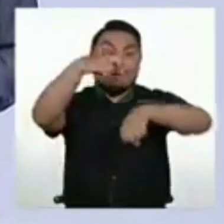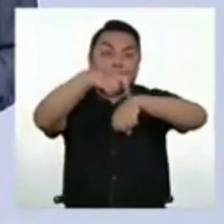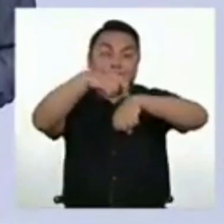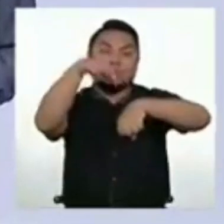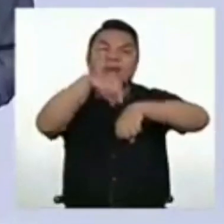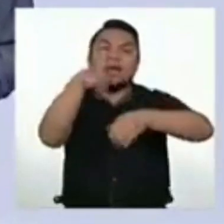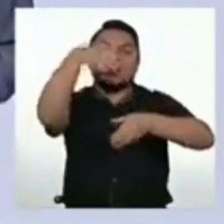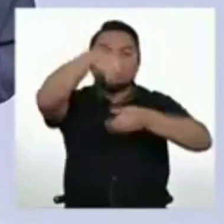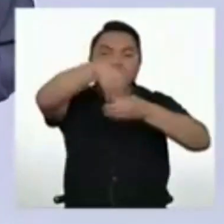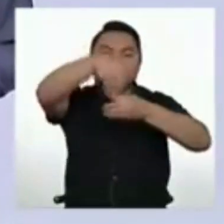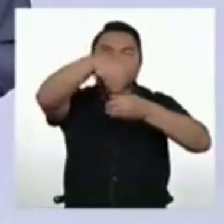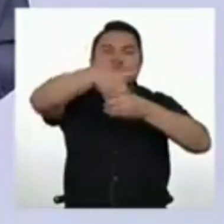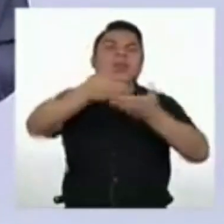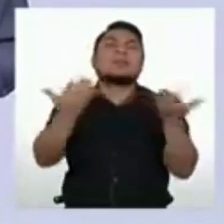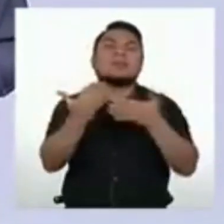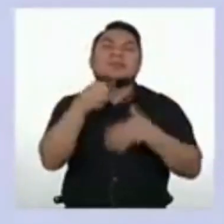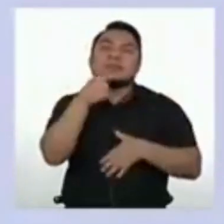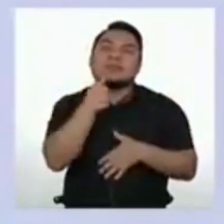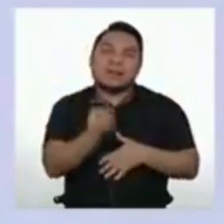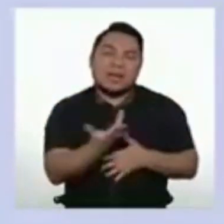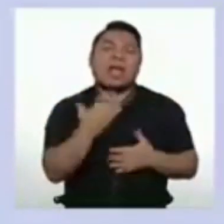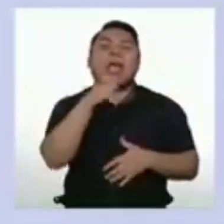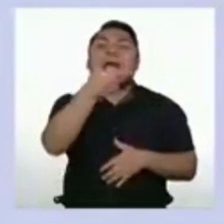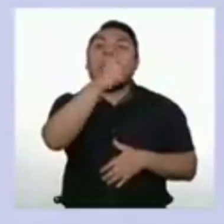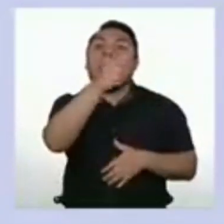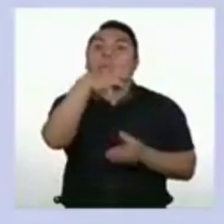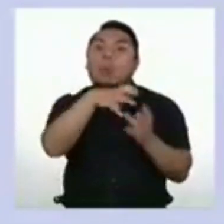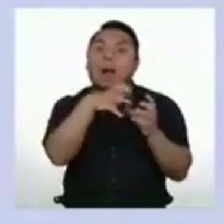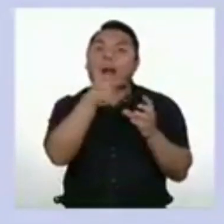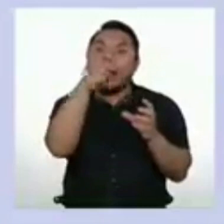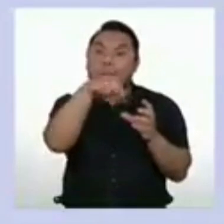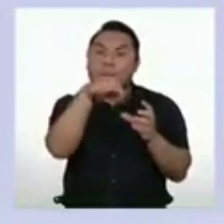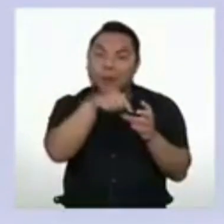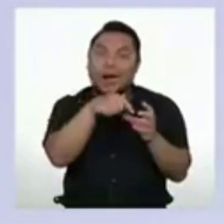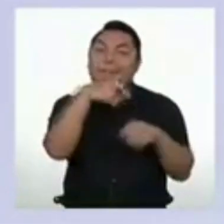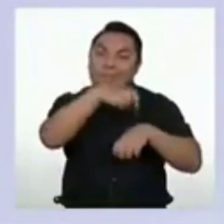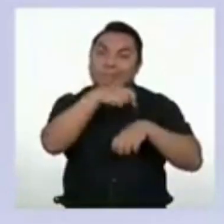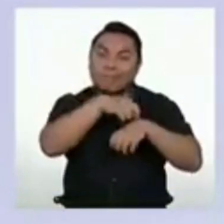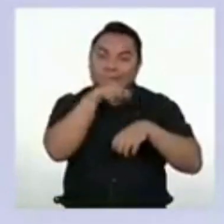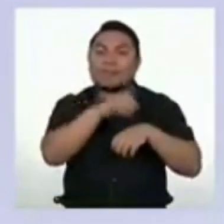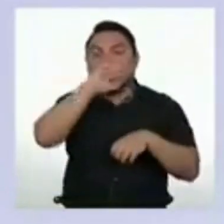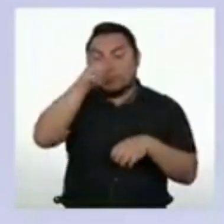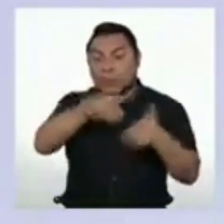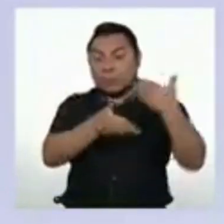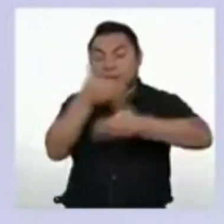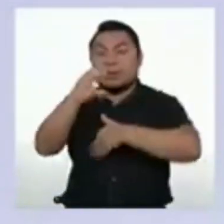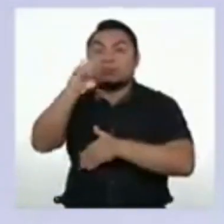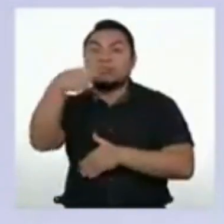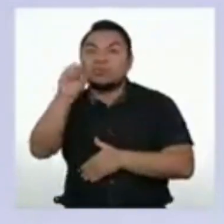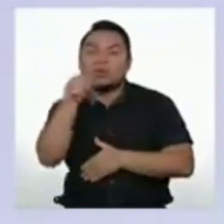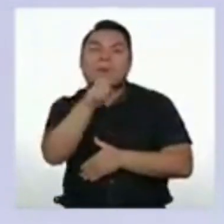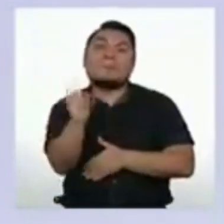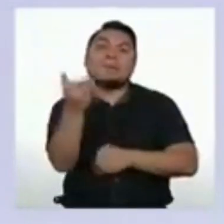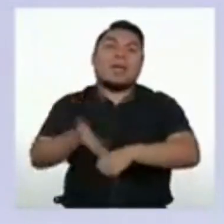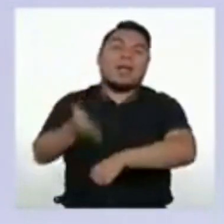están compuestas mayormente de agua. El proceso de fabricación del chuño comienza exponiendo las papas a la